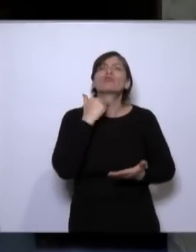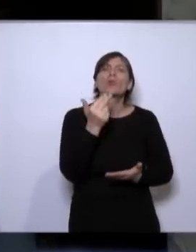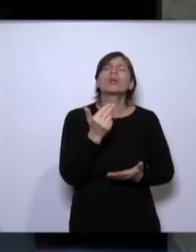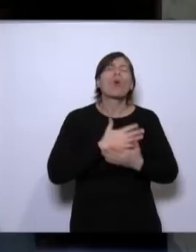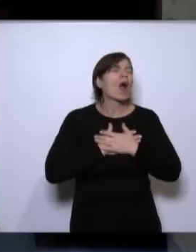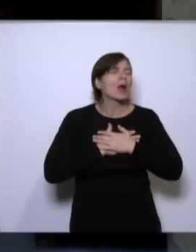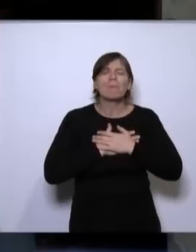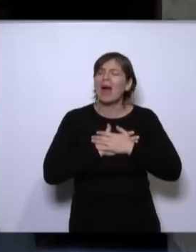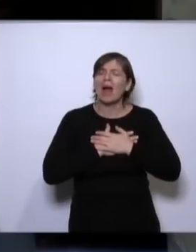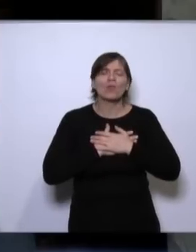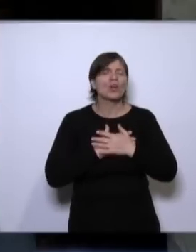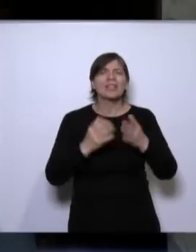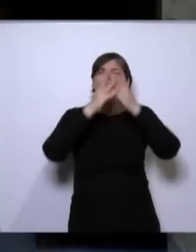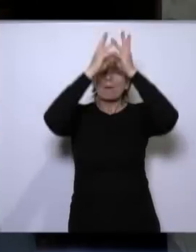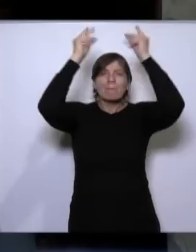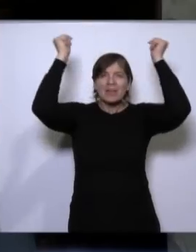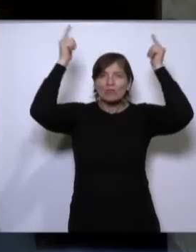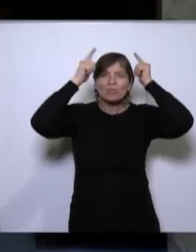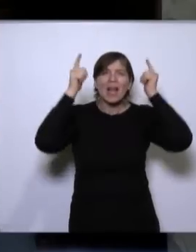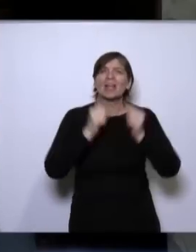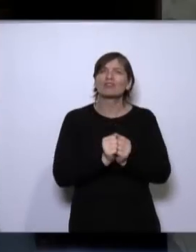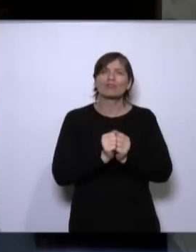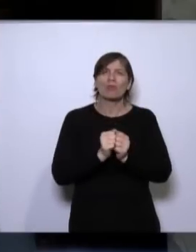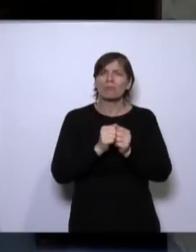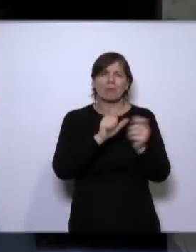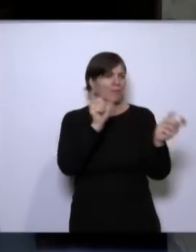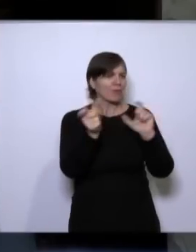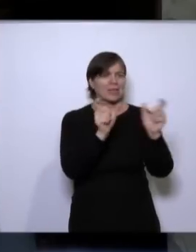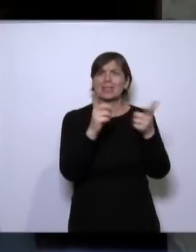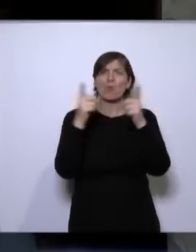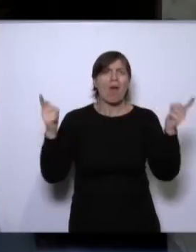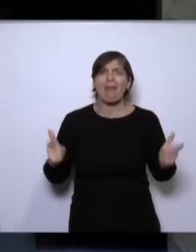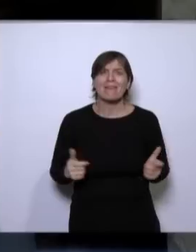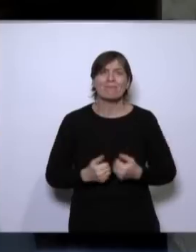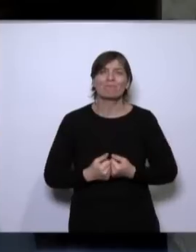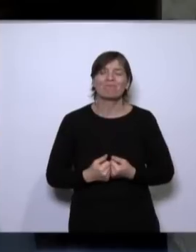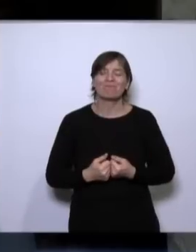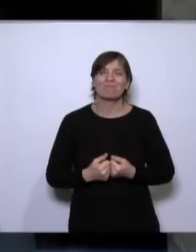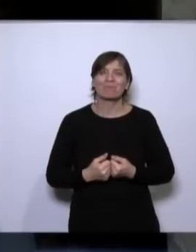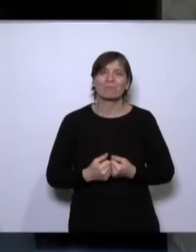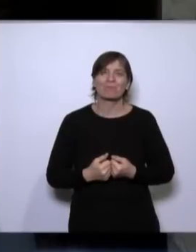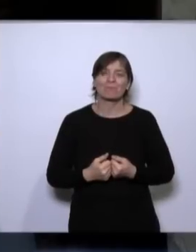amado y del Espíritu Santo, sin diferencia alguna.